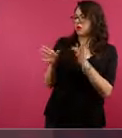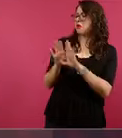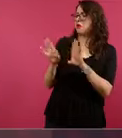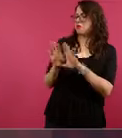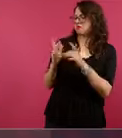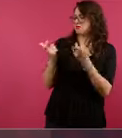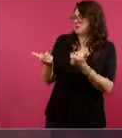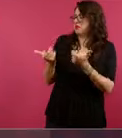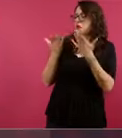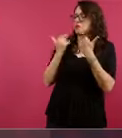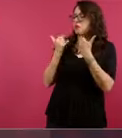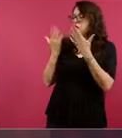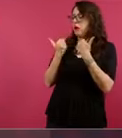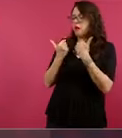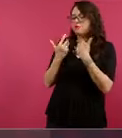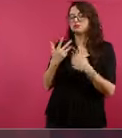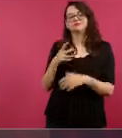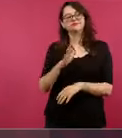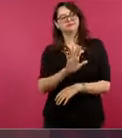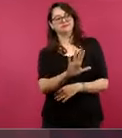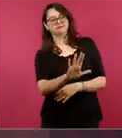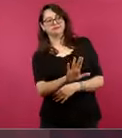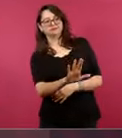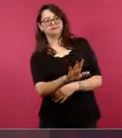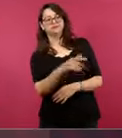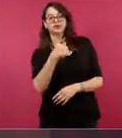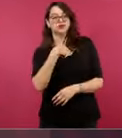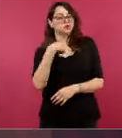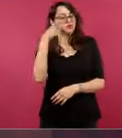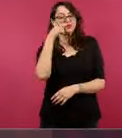Y yo siempre dije